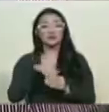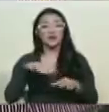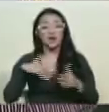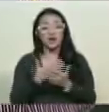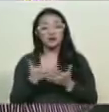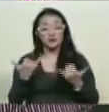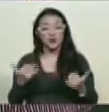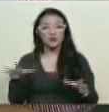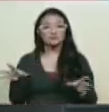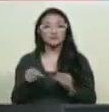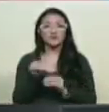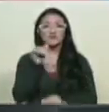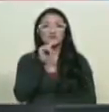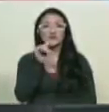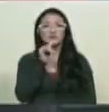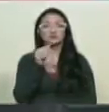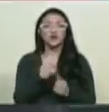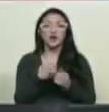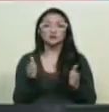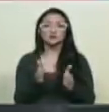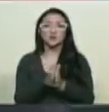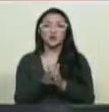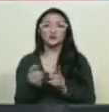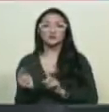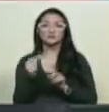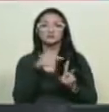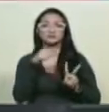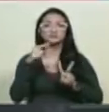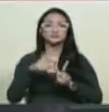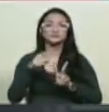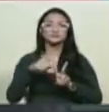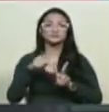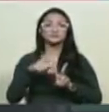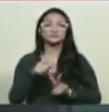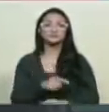nosotros podemos aportar por los momentos desde el estado de Anzoátegui. Con ella devolvemos el contacto a los estudios en Caracas.